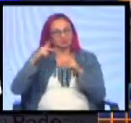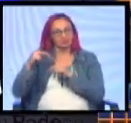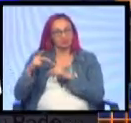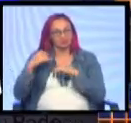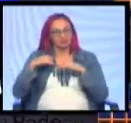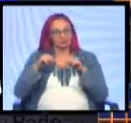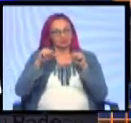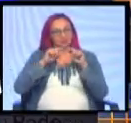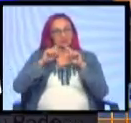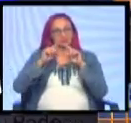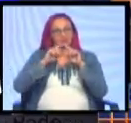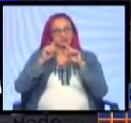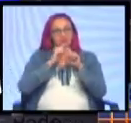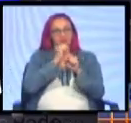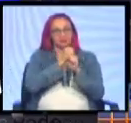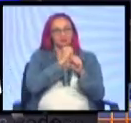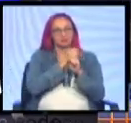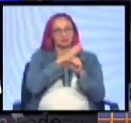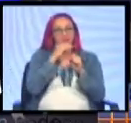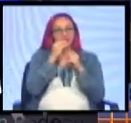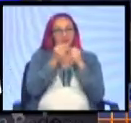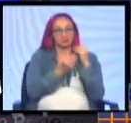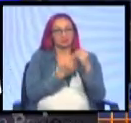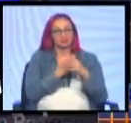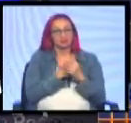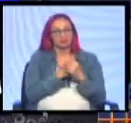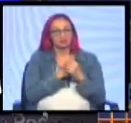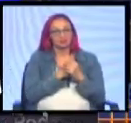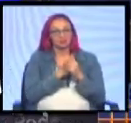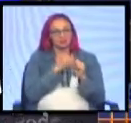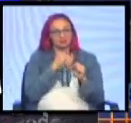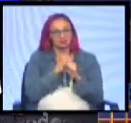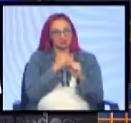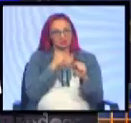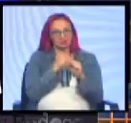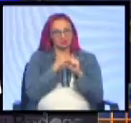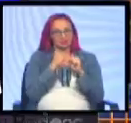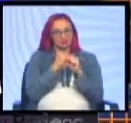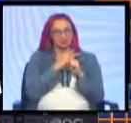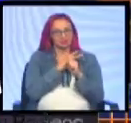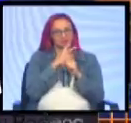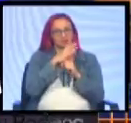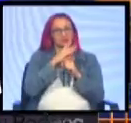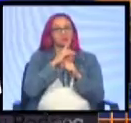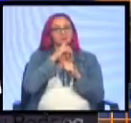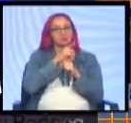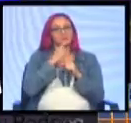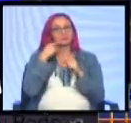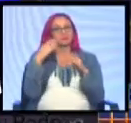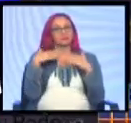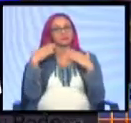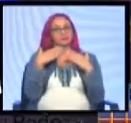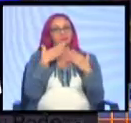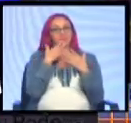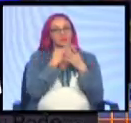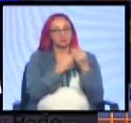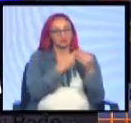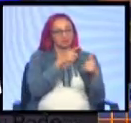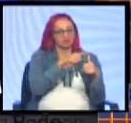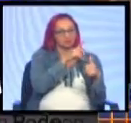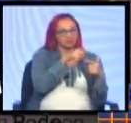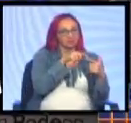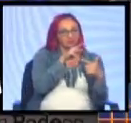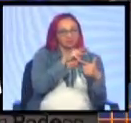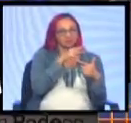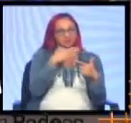están haciendo una enorme labor y están trabajando ad honorem, y realmente eso los felicito. Doña Delia,